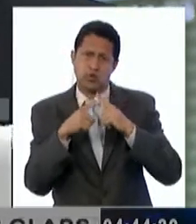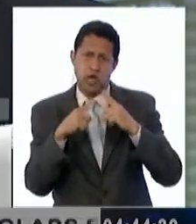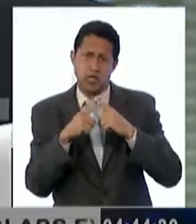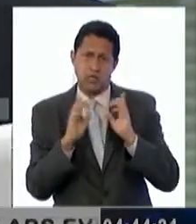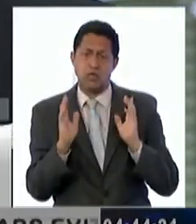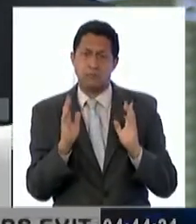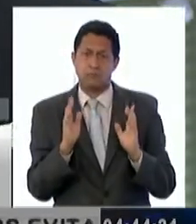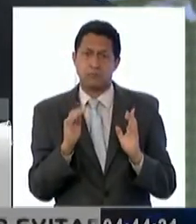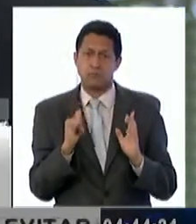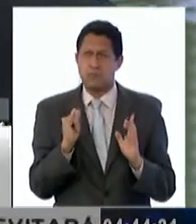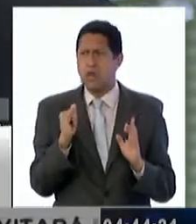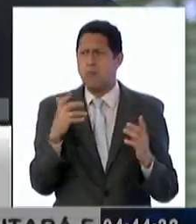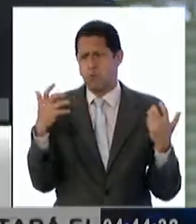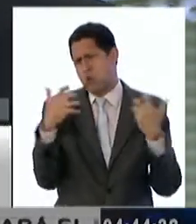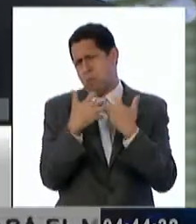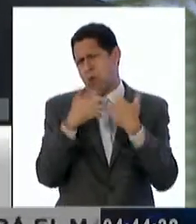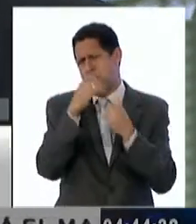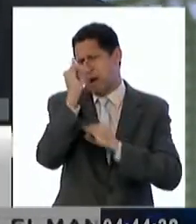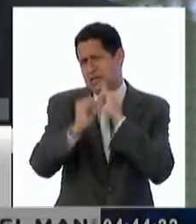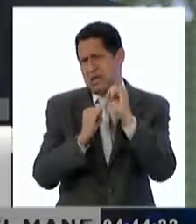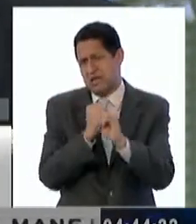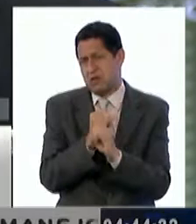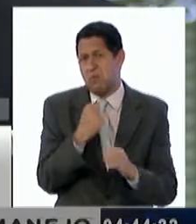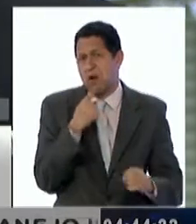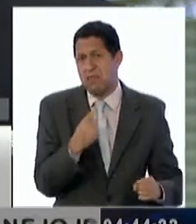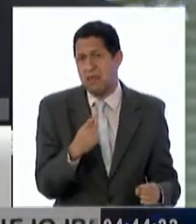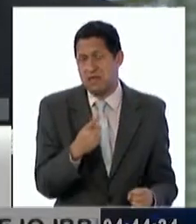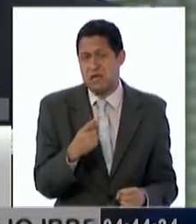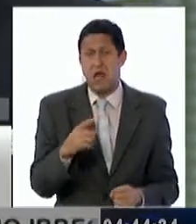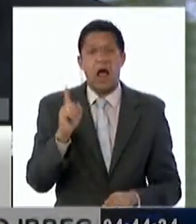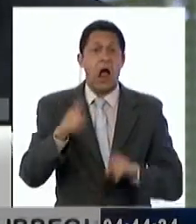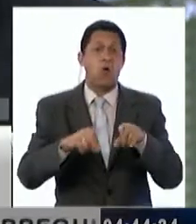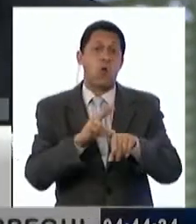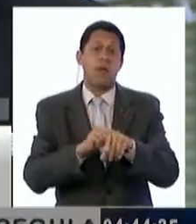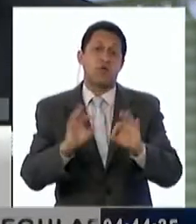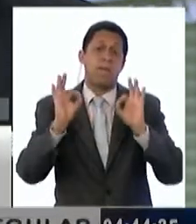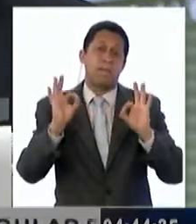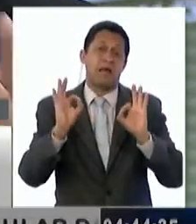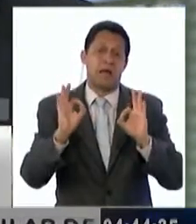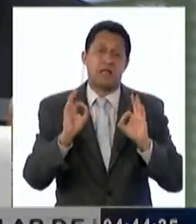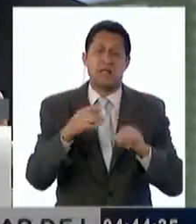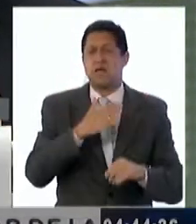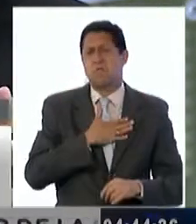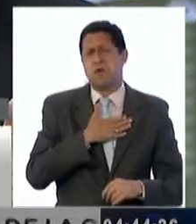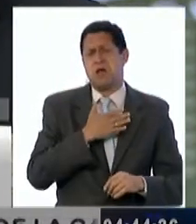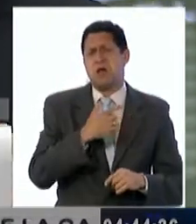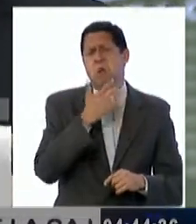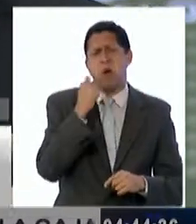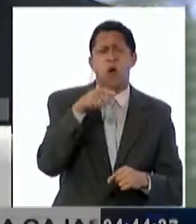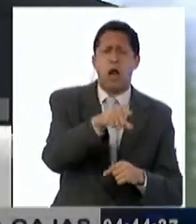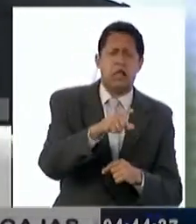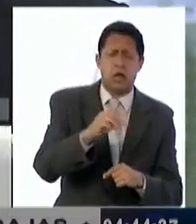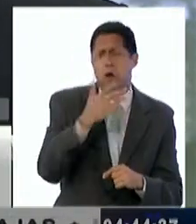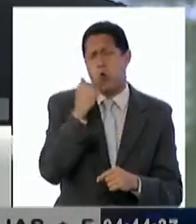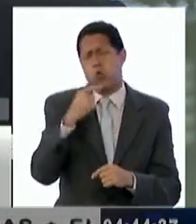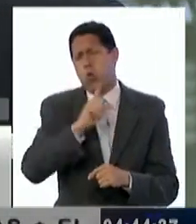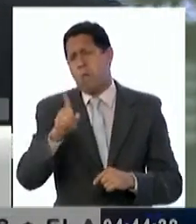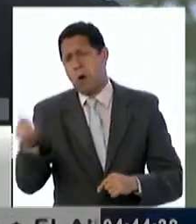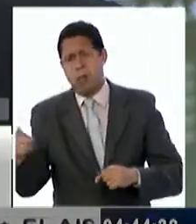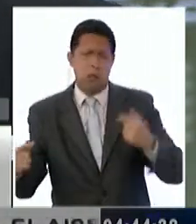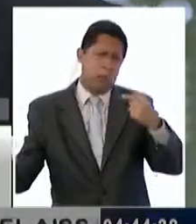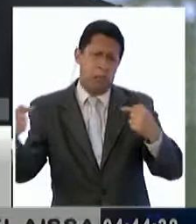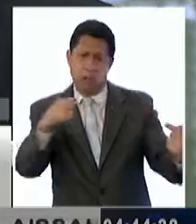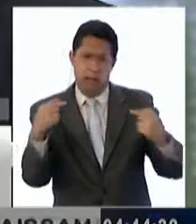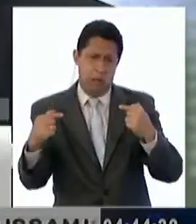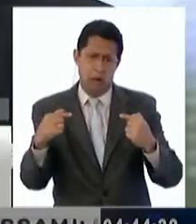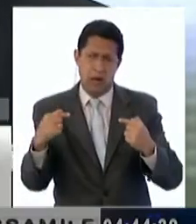hay muchos conflictos a nivel internacional porque unos especialistas defienden una técnica y otros defienden otras pero definitivamente la mejor técnica